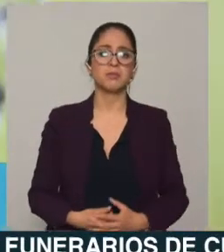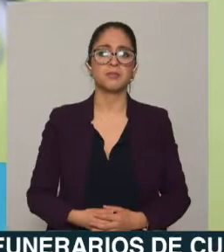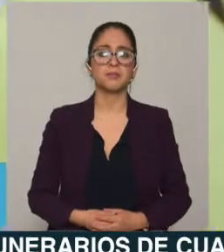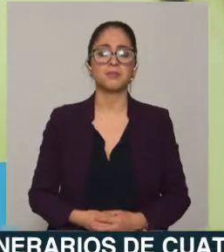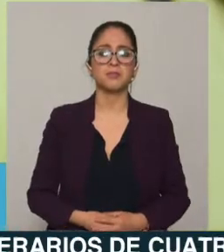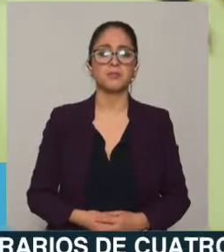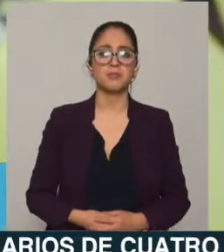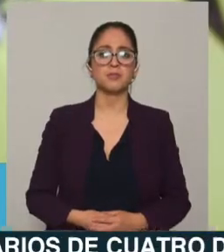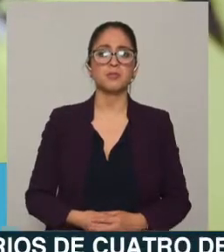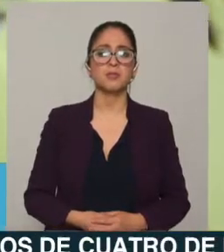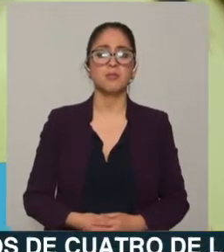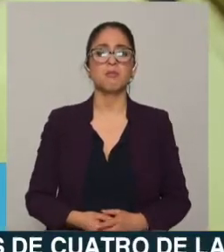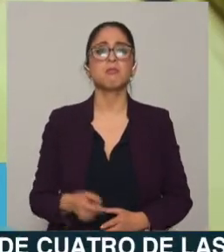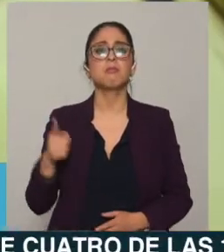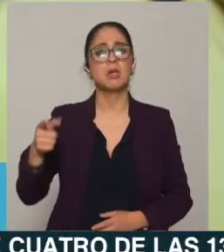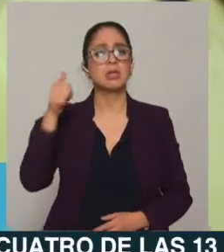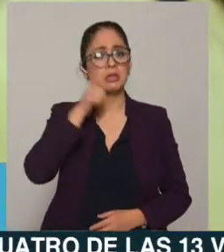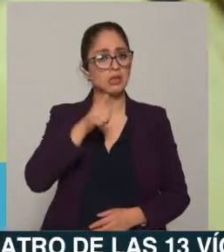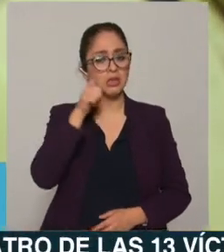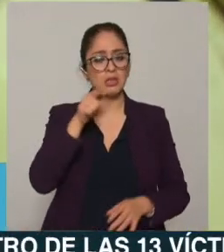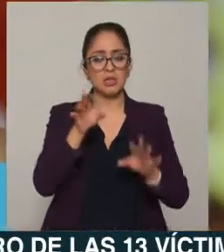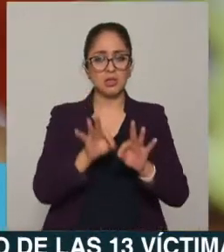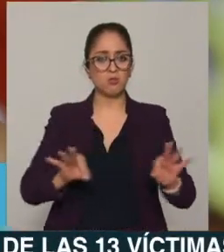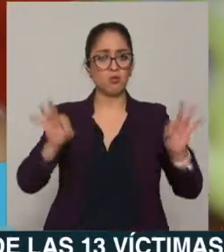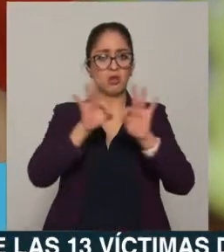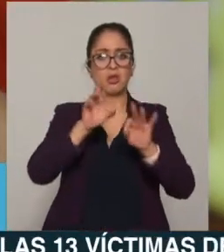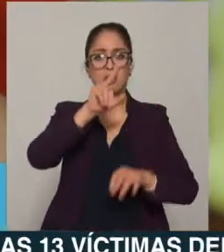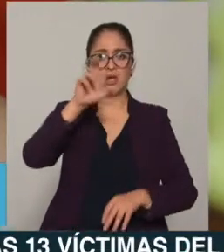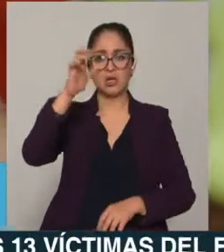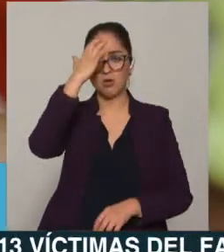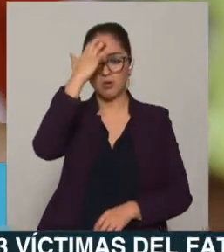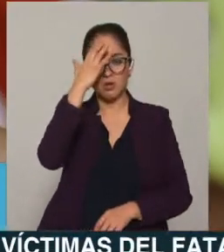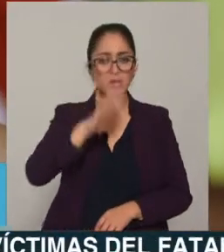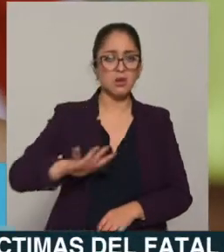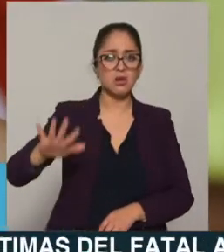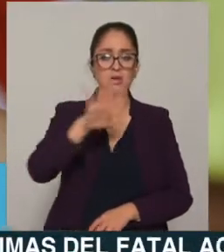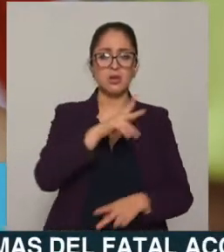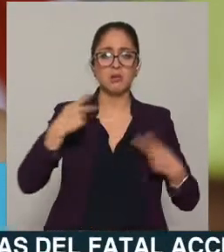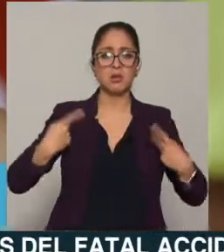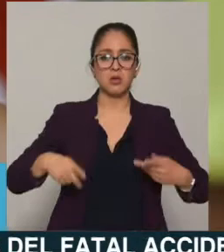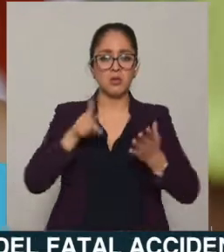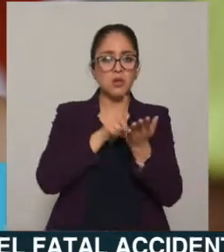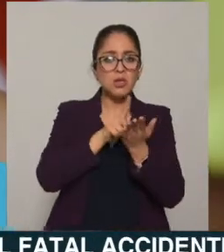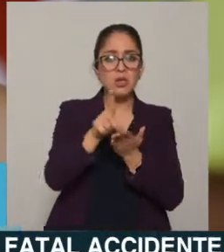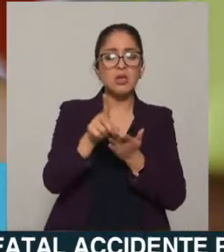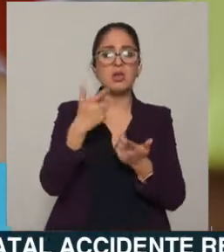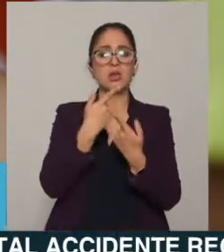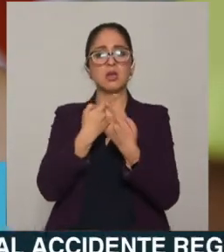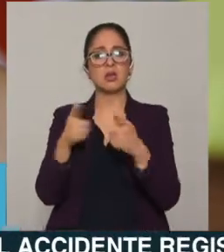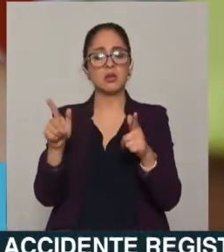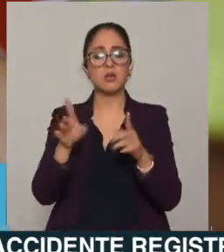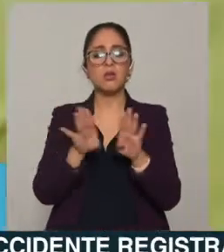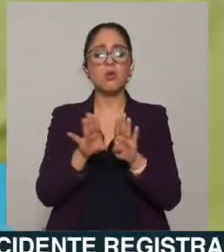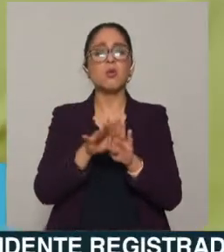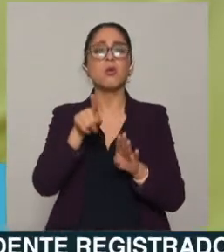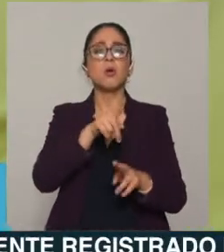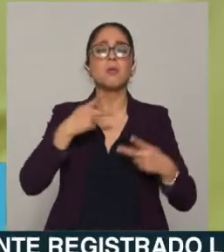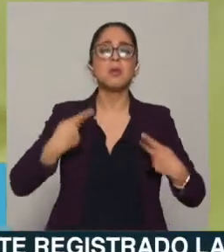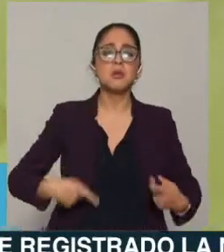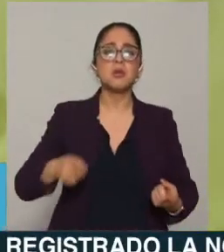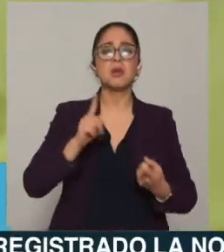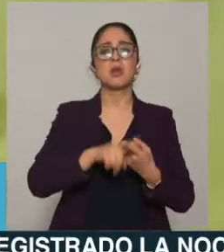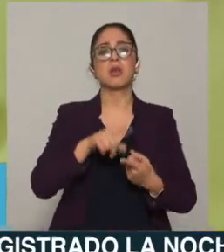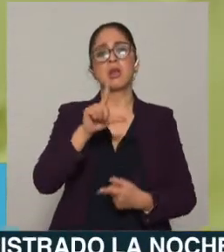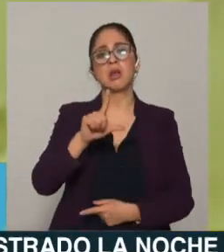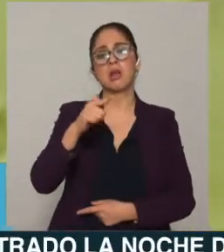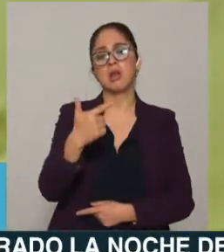es oponerse al reconocimiento de derechos a la población de la diversidad sexual compuesta por lesbianas, gays, bisexuales y